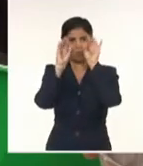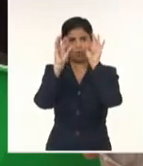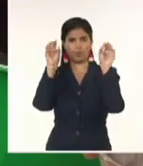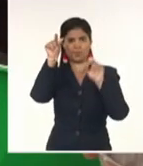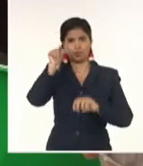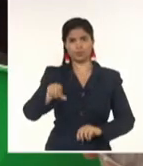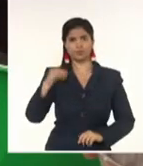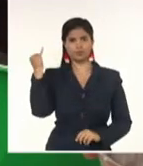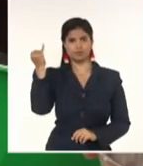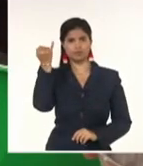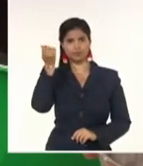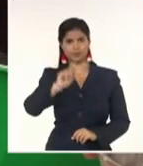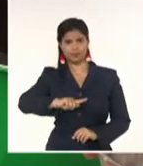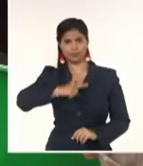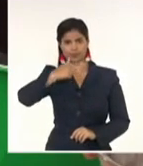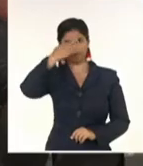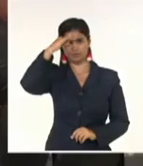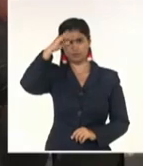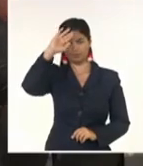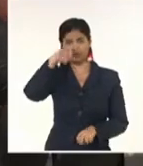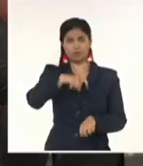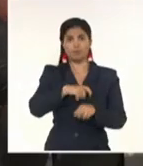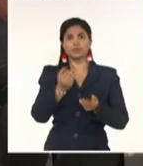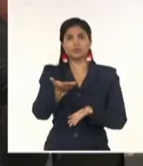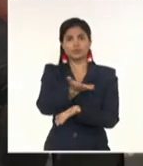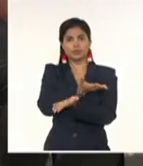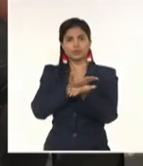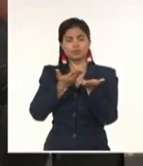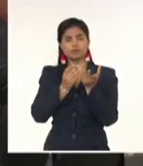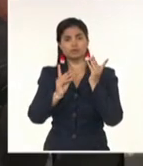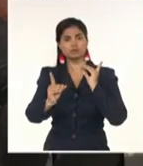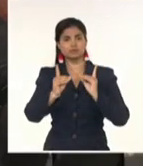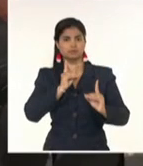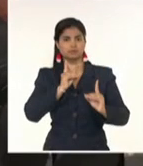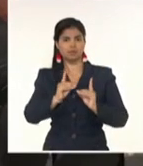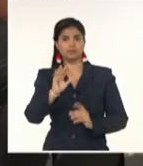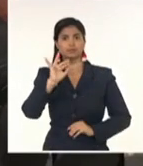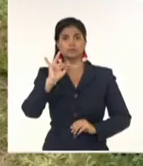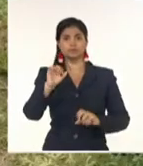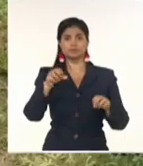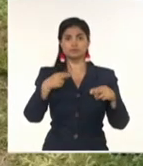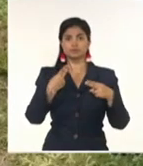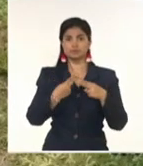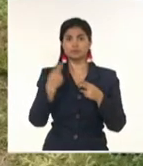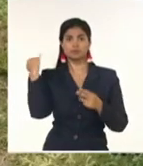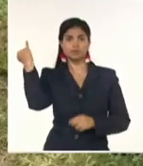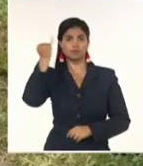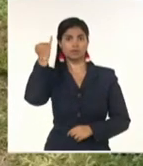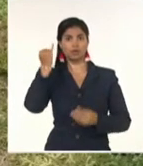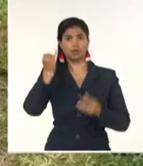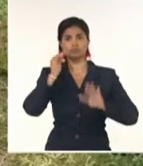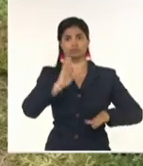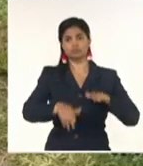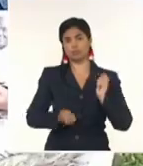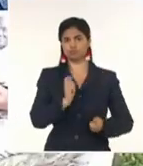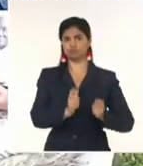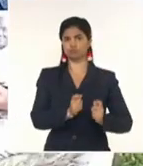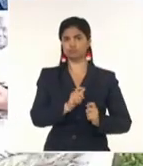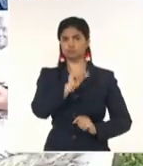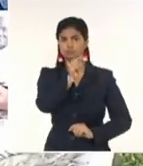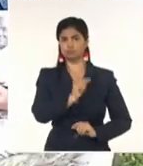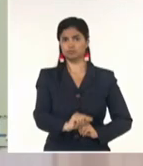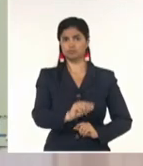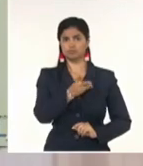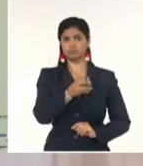un espacio de diálogo en concertación intercultural. El séptimo Foro Internacional Timbalaya Italia 2024.